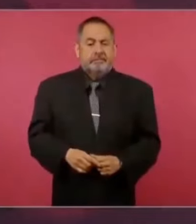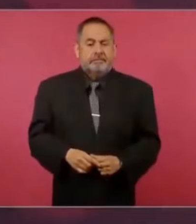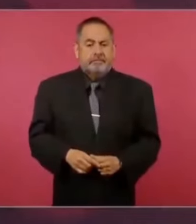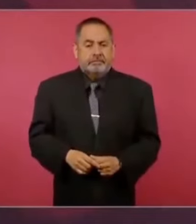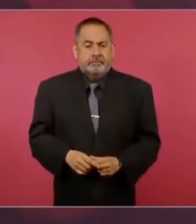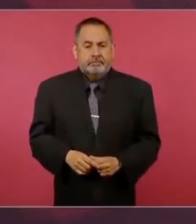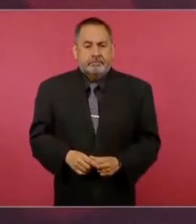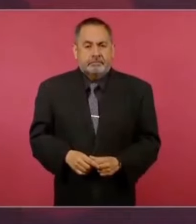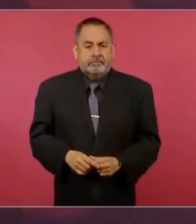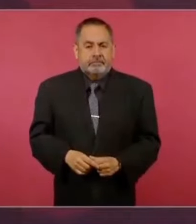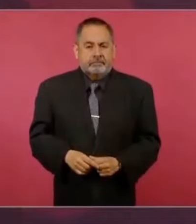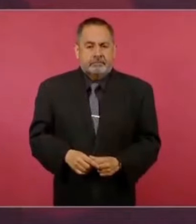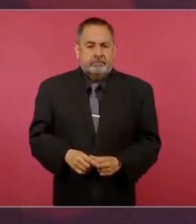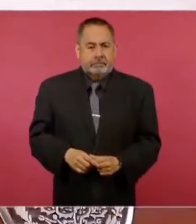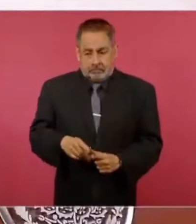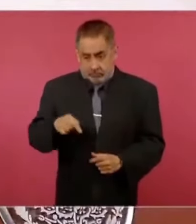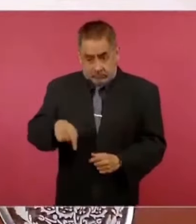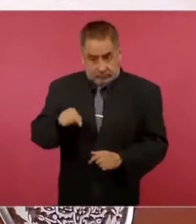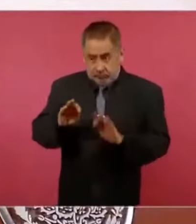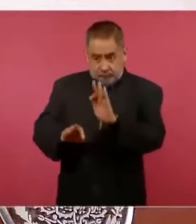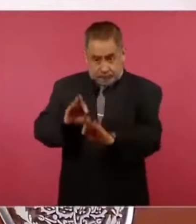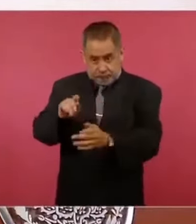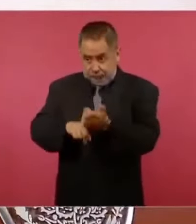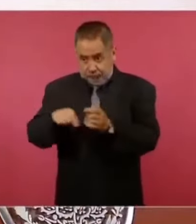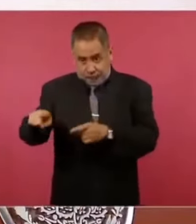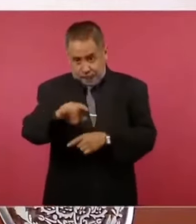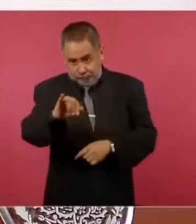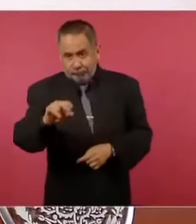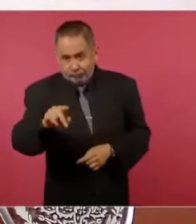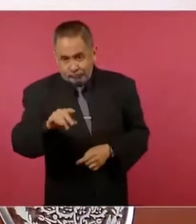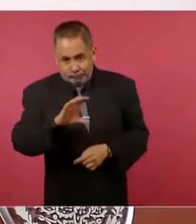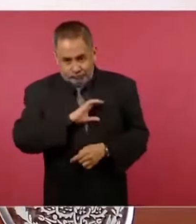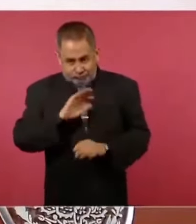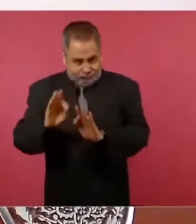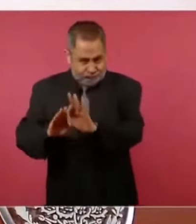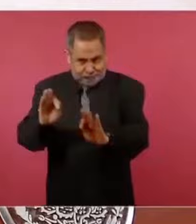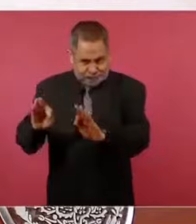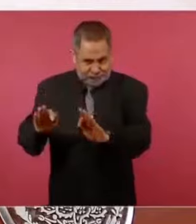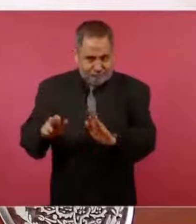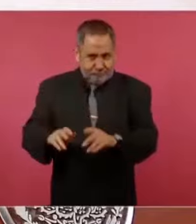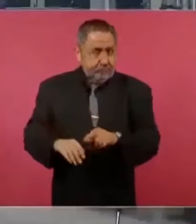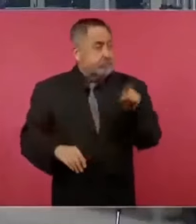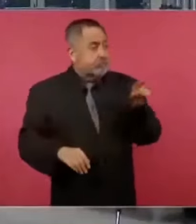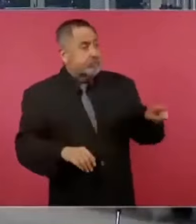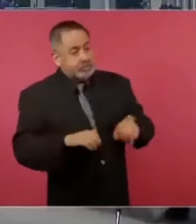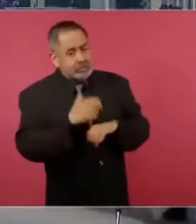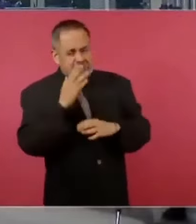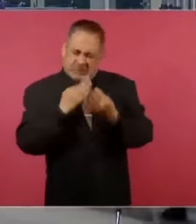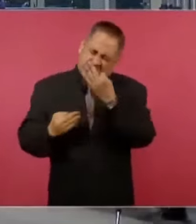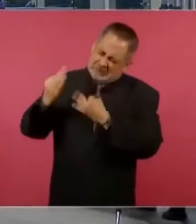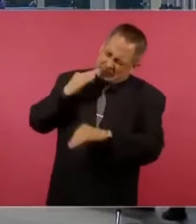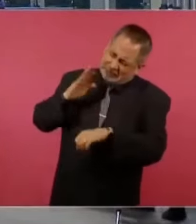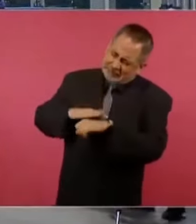ustedes sí les apach nosotros Este pero este quiere más